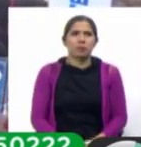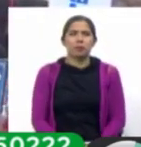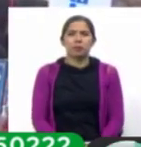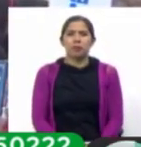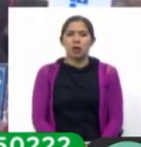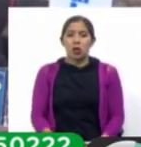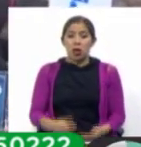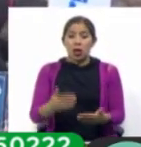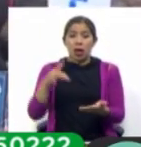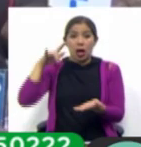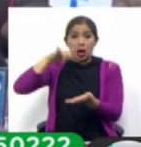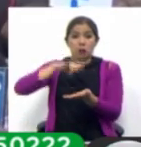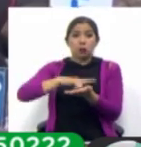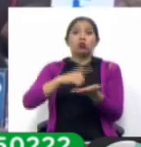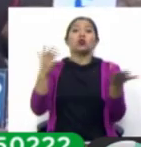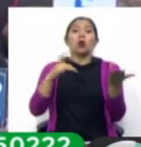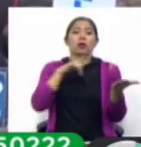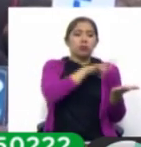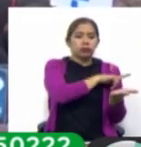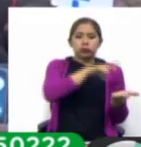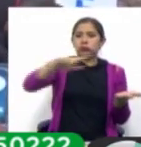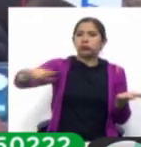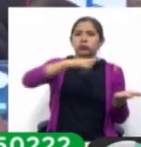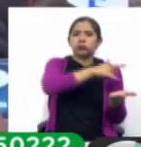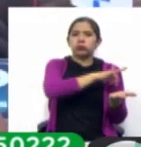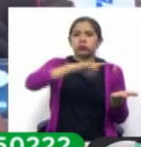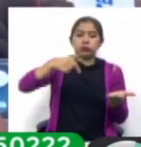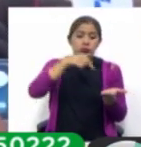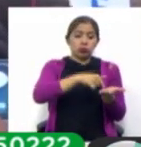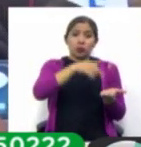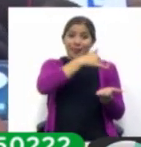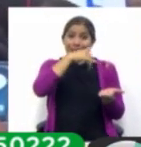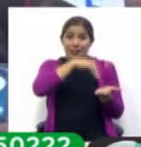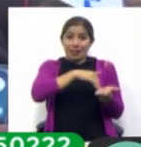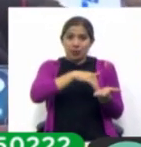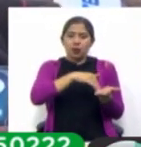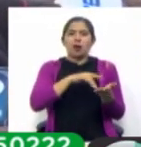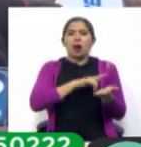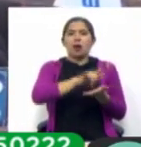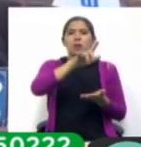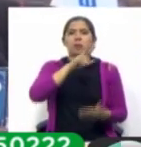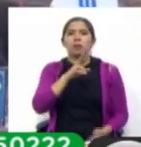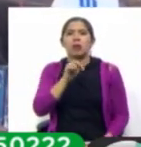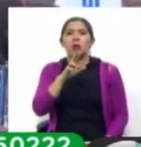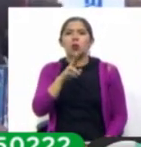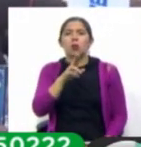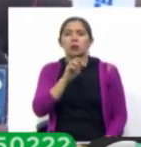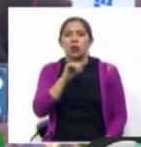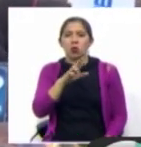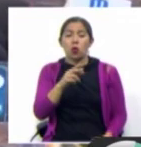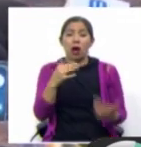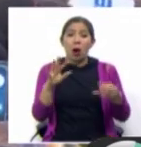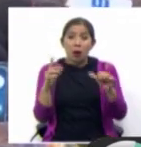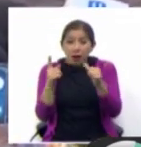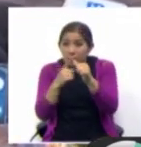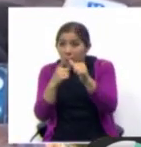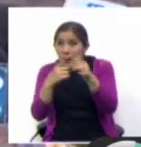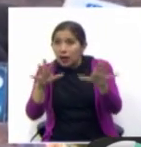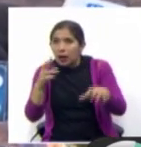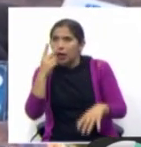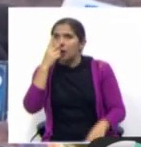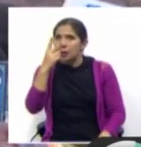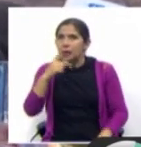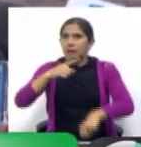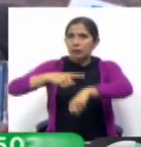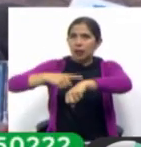a ser Birubiru y bueno, ya lo bueno es que con esta primera descarga hemos calibrado tiempos, que se hace una